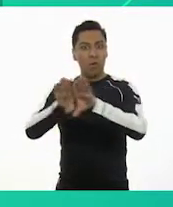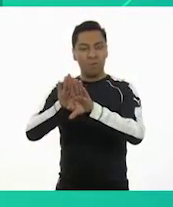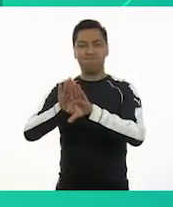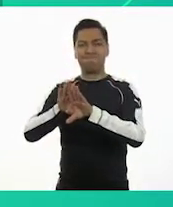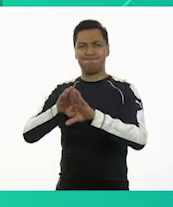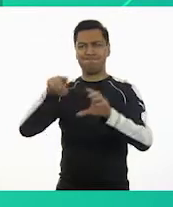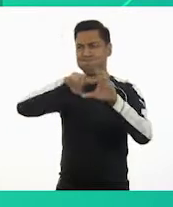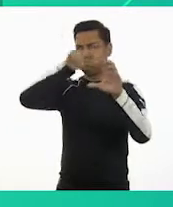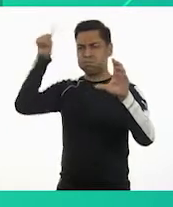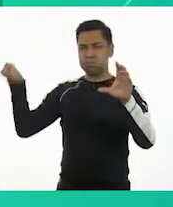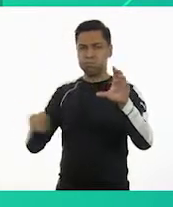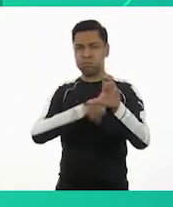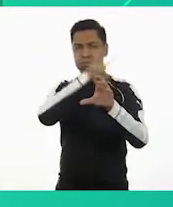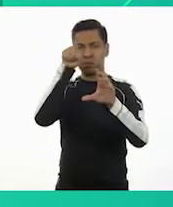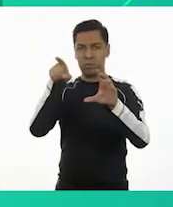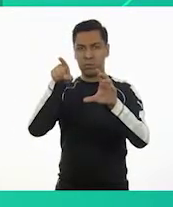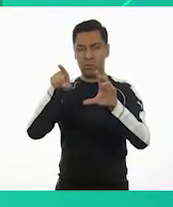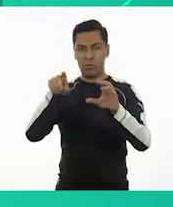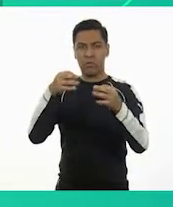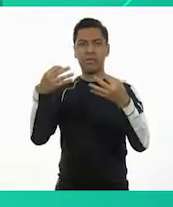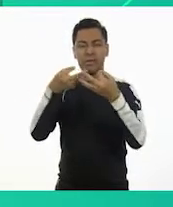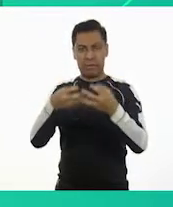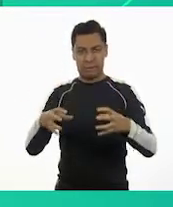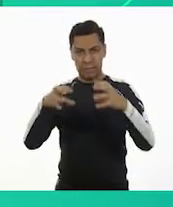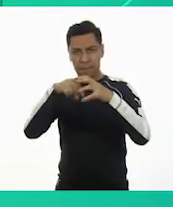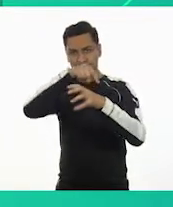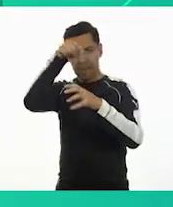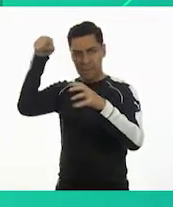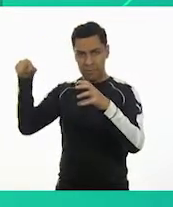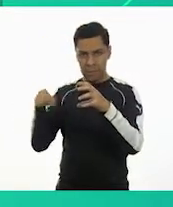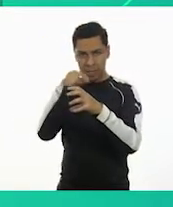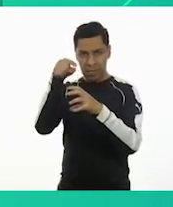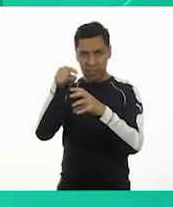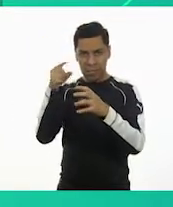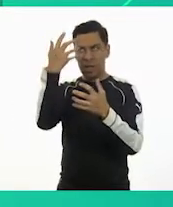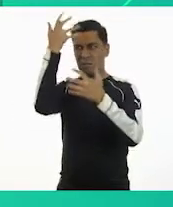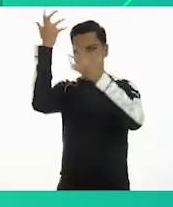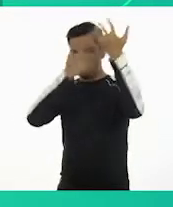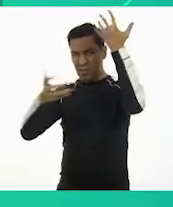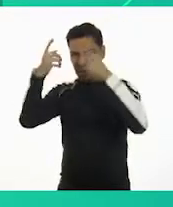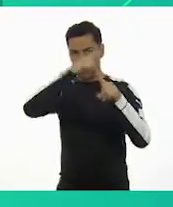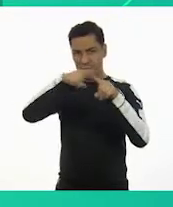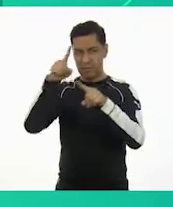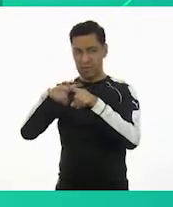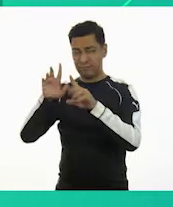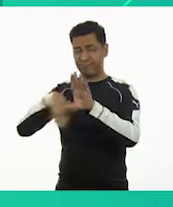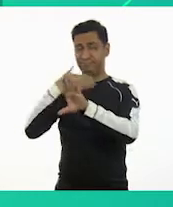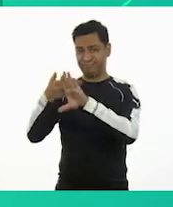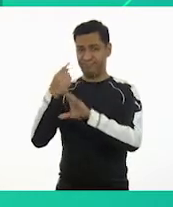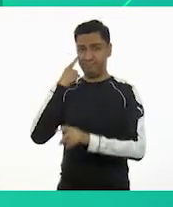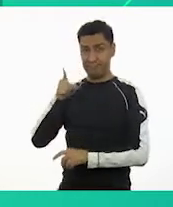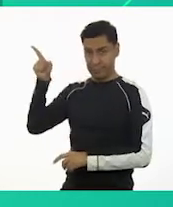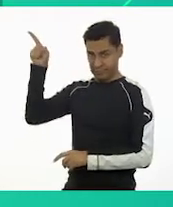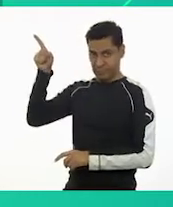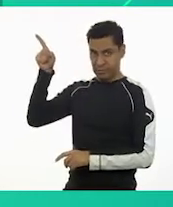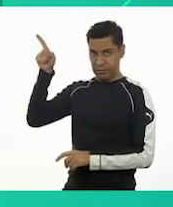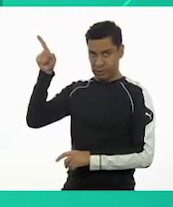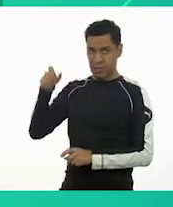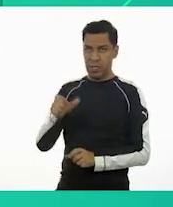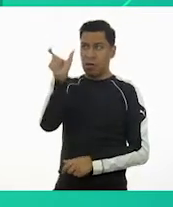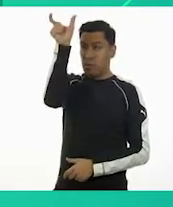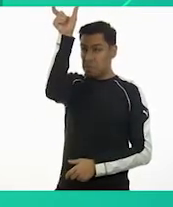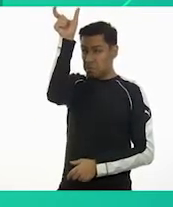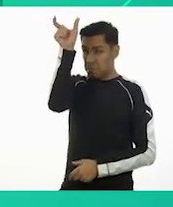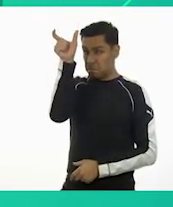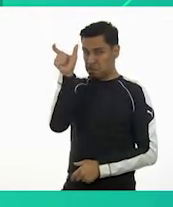de diferente tamaño y tendencia temporal del cambio en los ecosistemas. Y en una primera columna